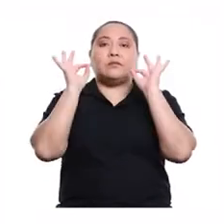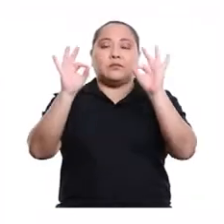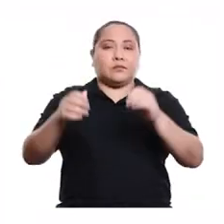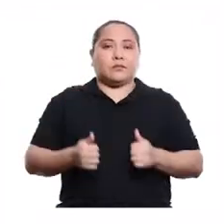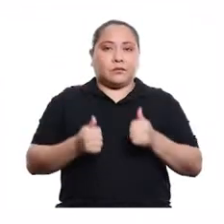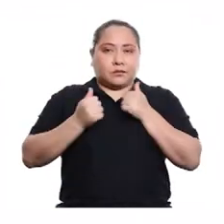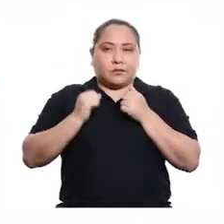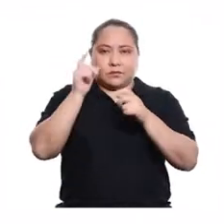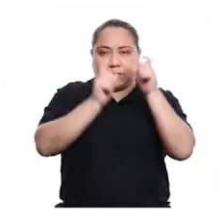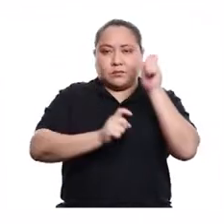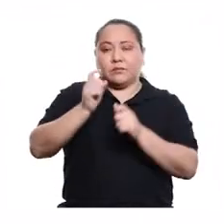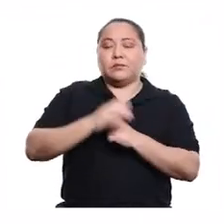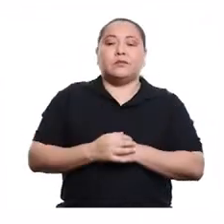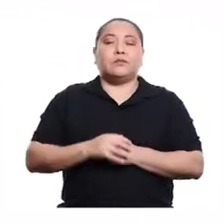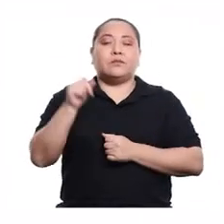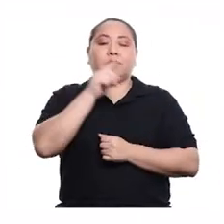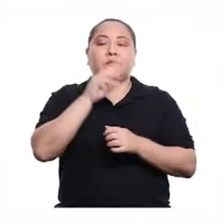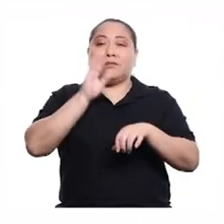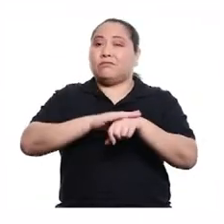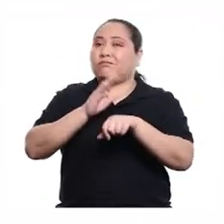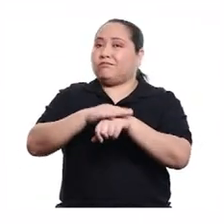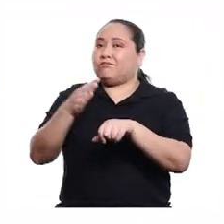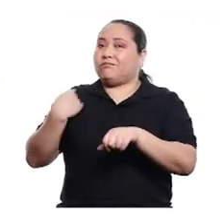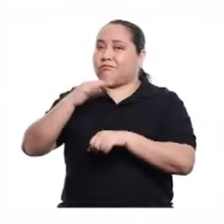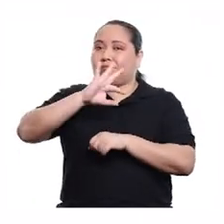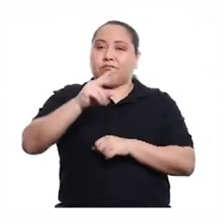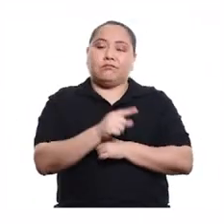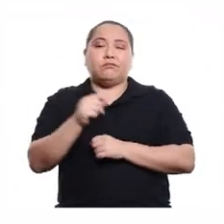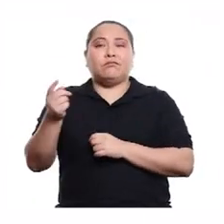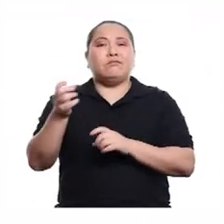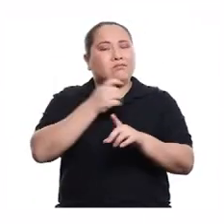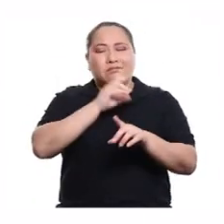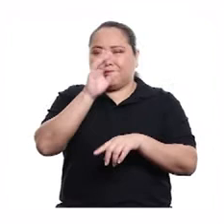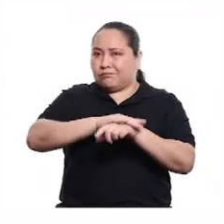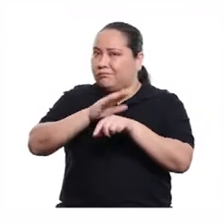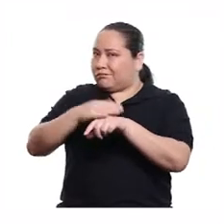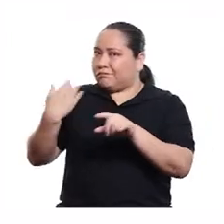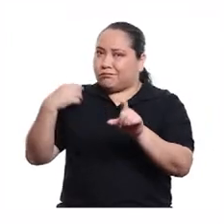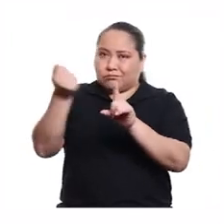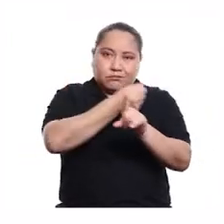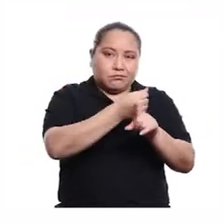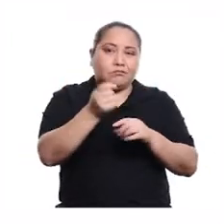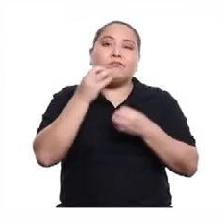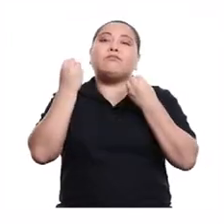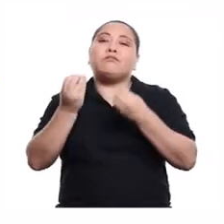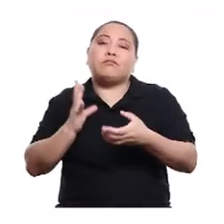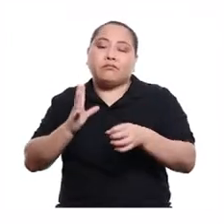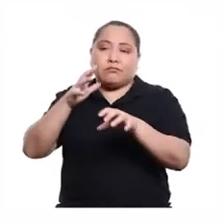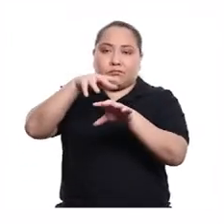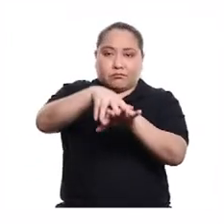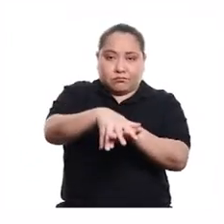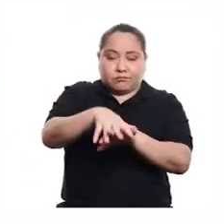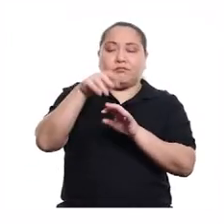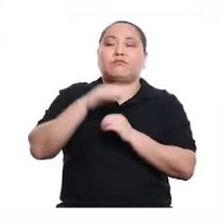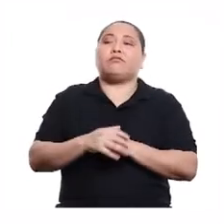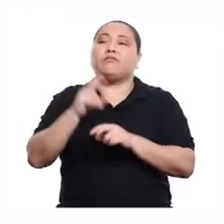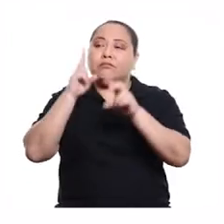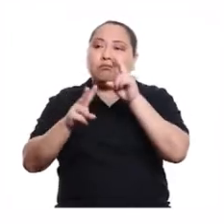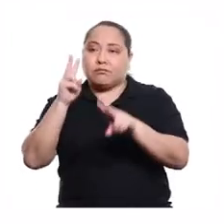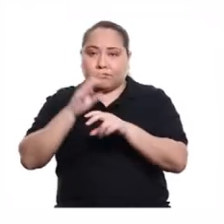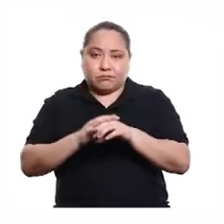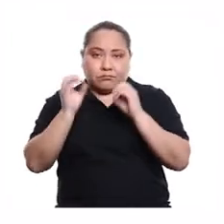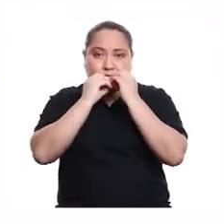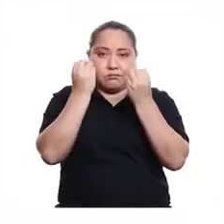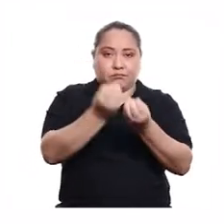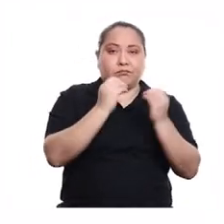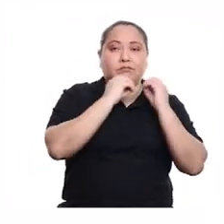de la calidad de vida de la población. La prevención del delito y la violencia por medio de un crecimiento inclusivo. Procurarnos